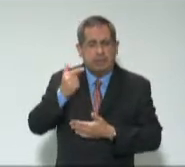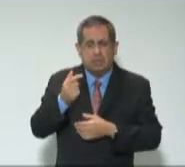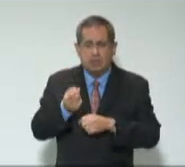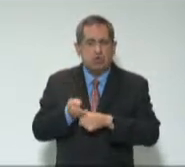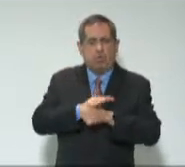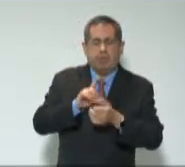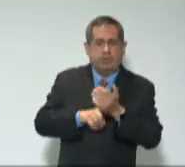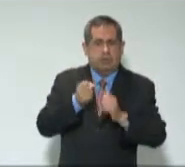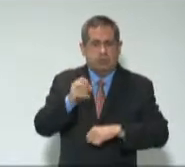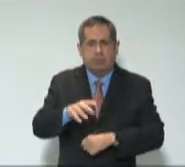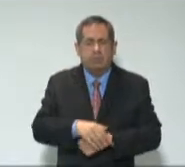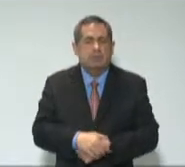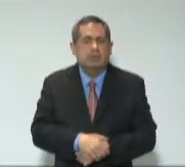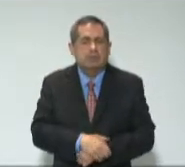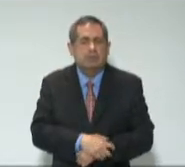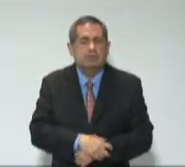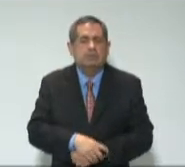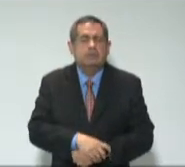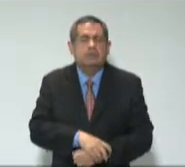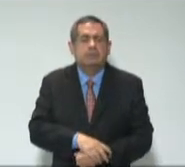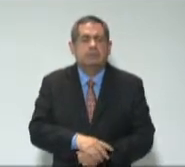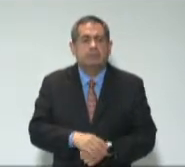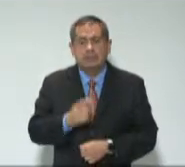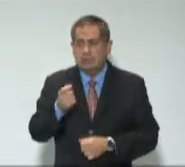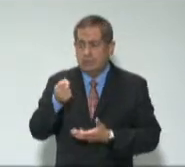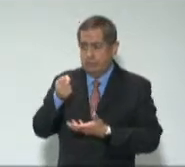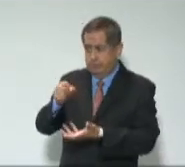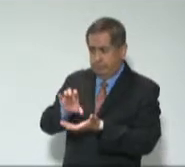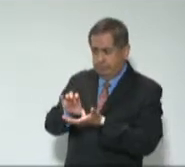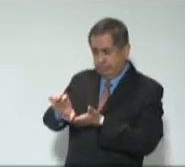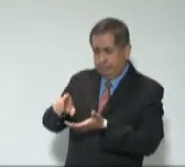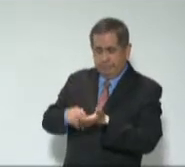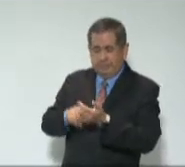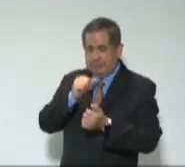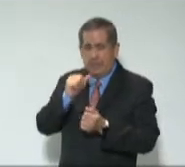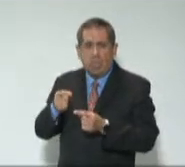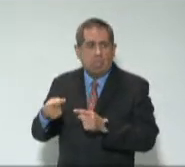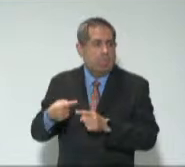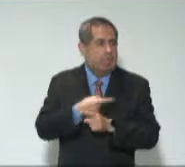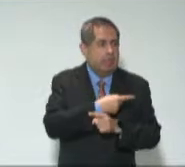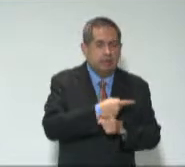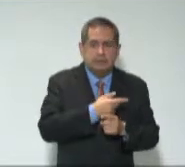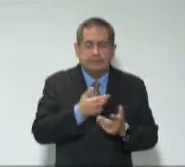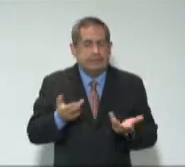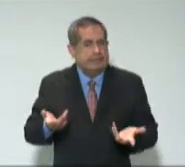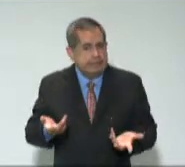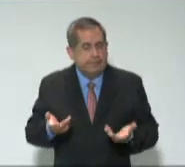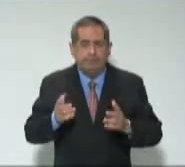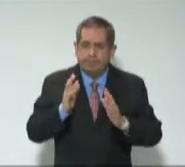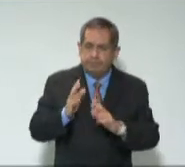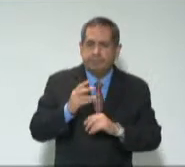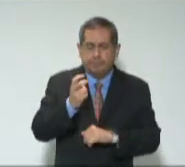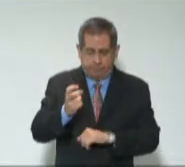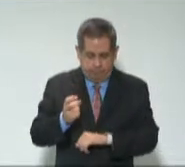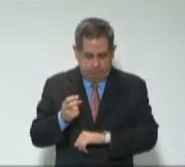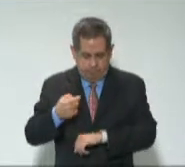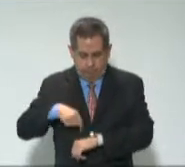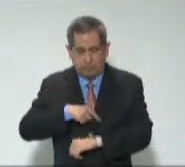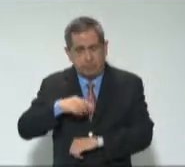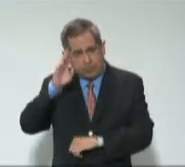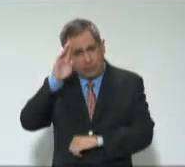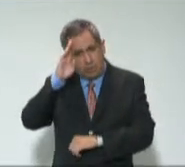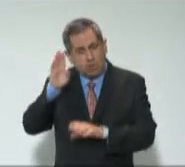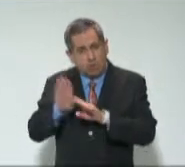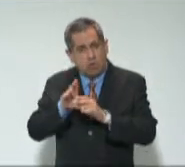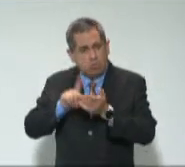covid-19 Y eso distrae recursos para atender otro tipo de enfermedades Entonces eso que es tan dramático